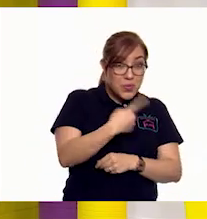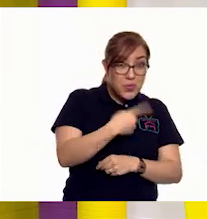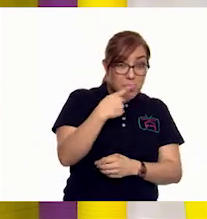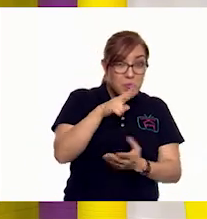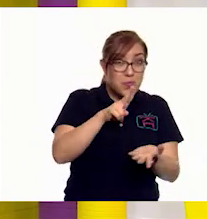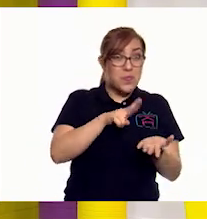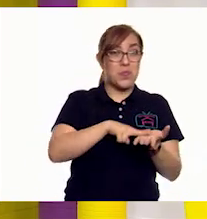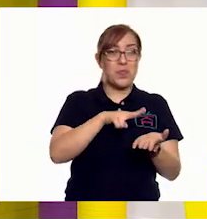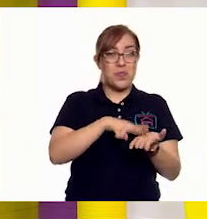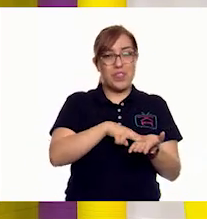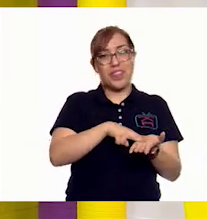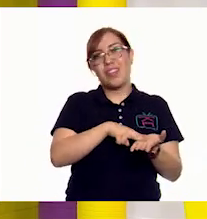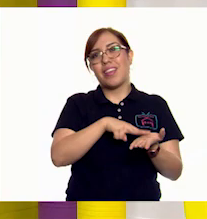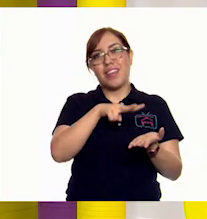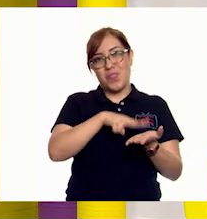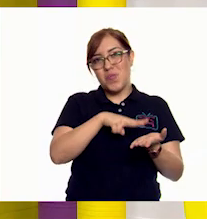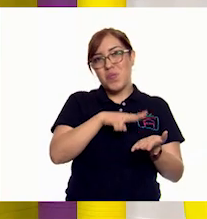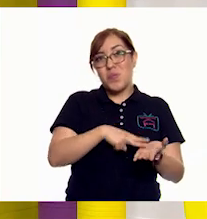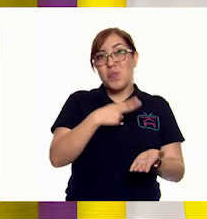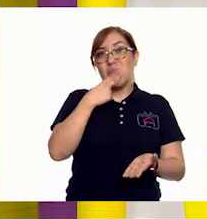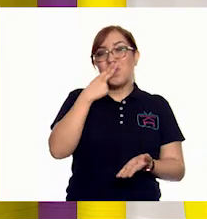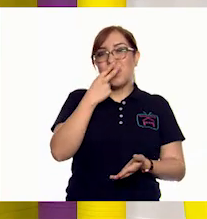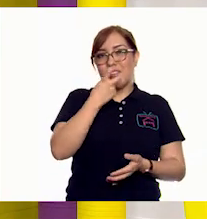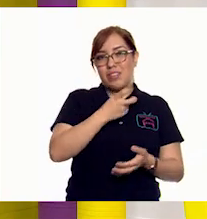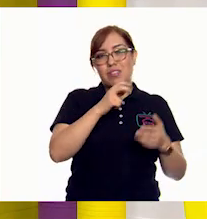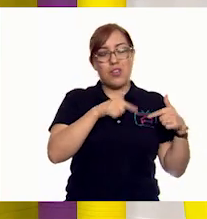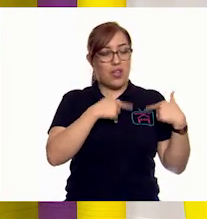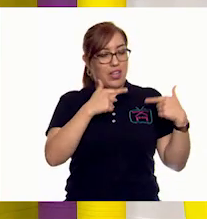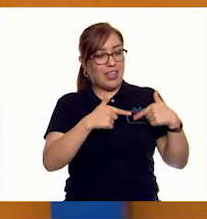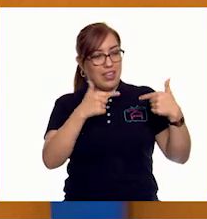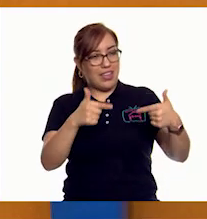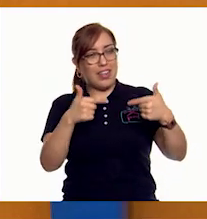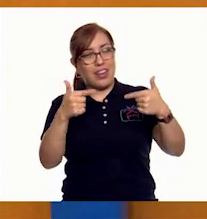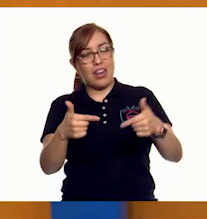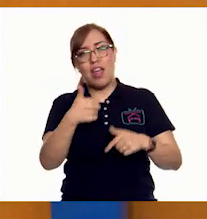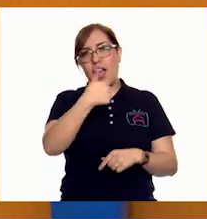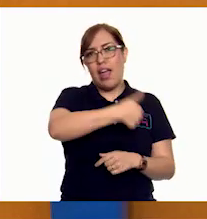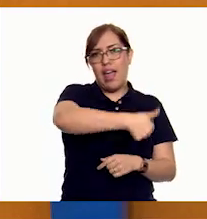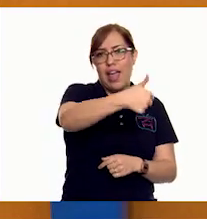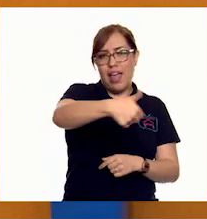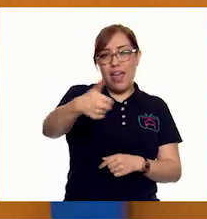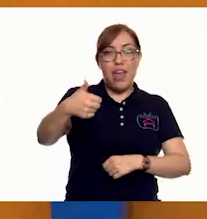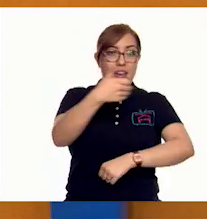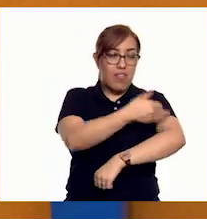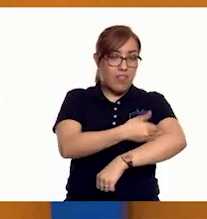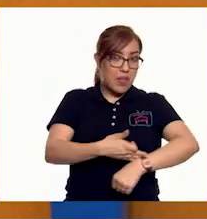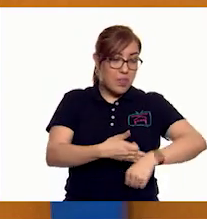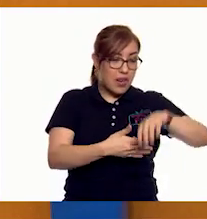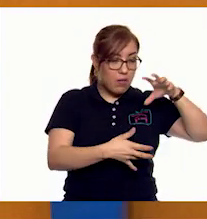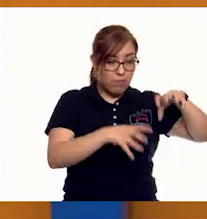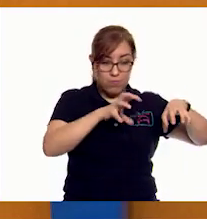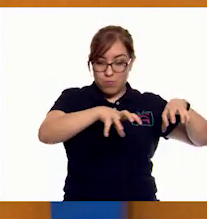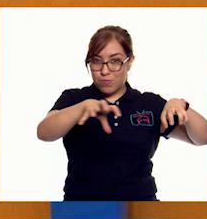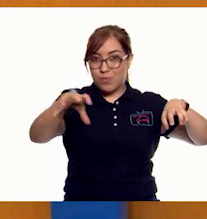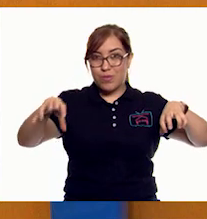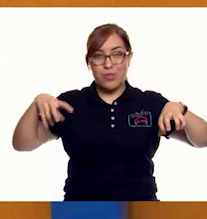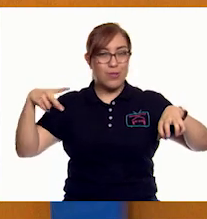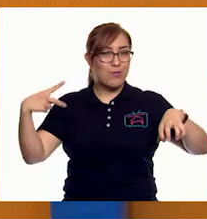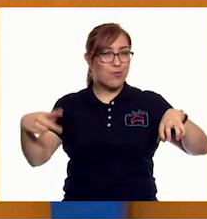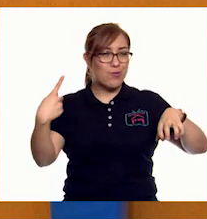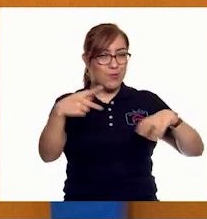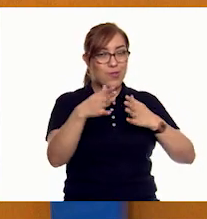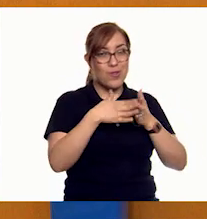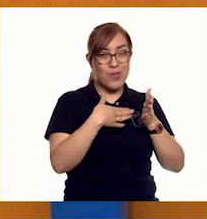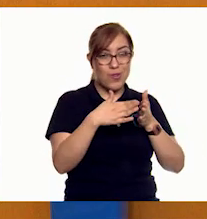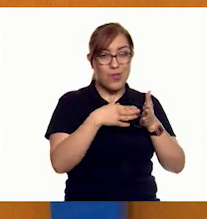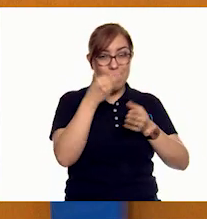en generación, justamente, y así no se pierden, ¿no? Y cada familia tiene sus propias recetas, por ejemplo. Ah, tienes razón. Por ejemplo,